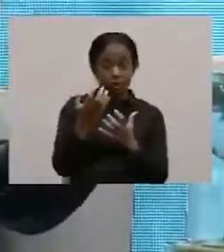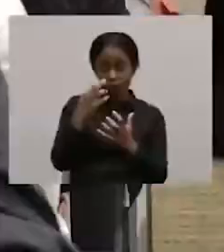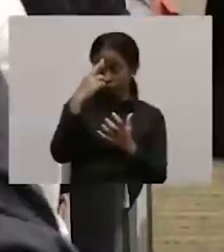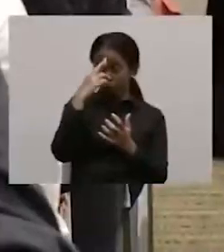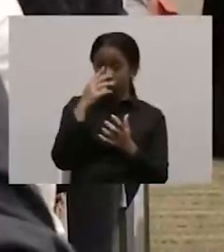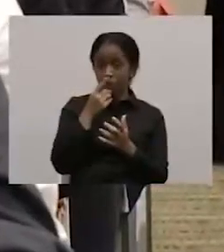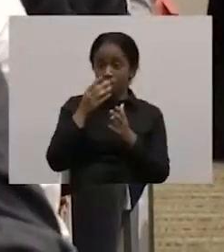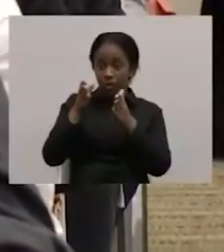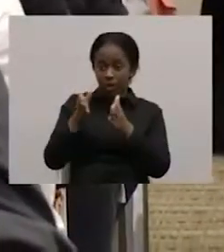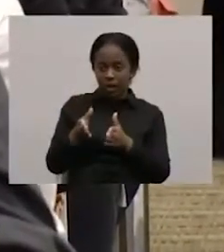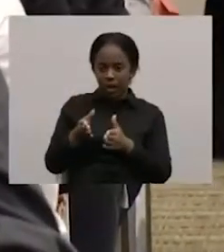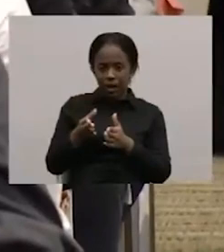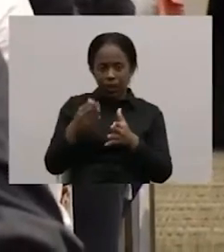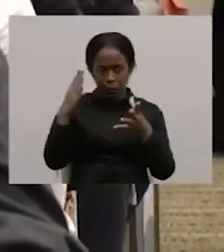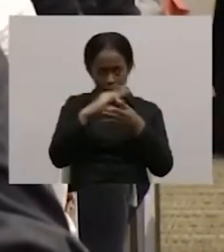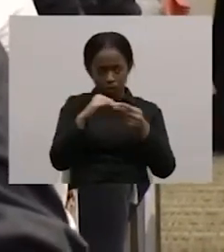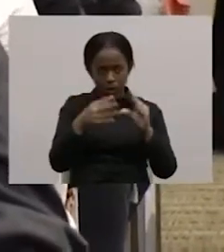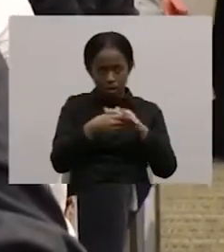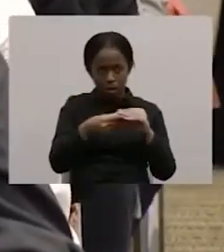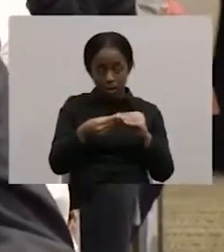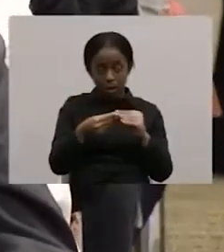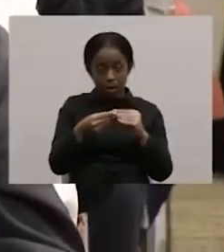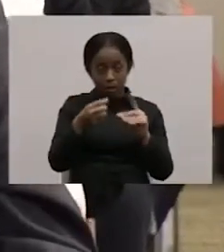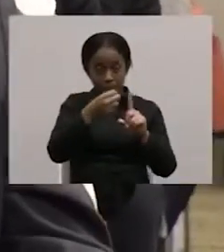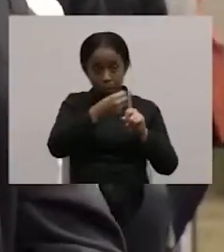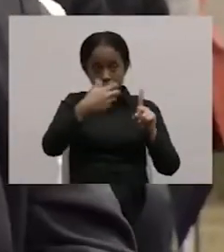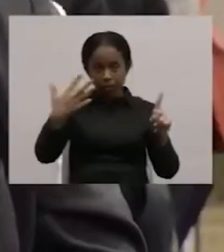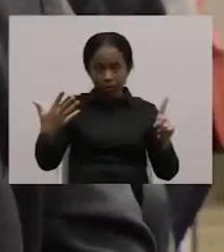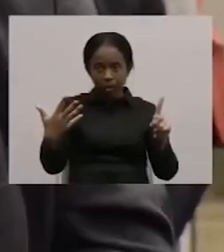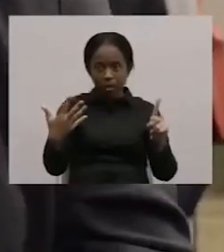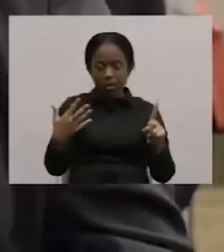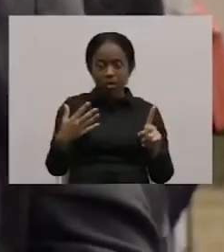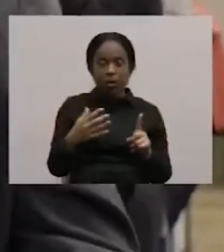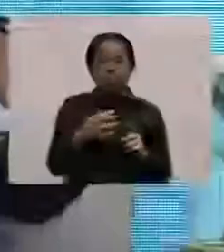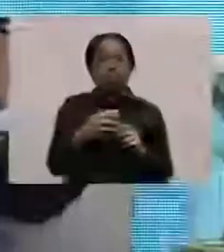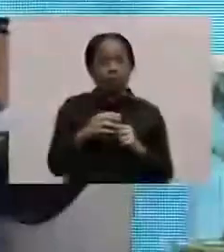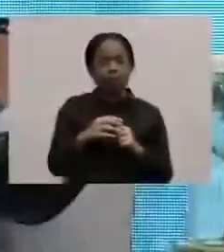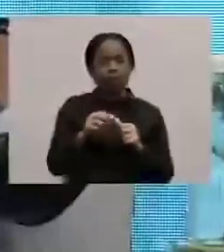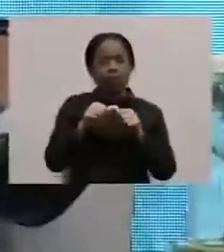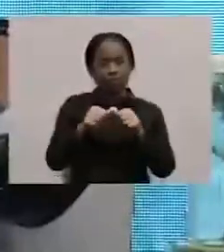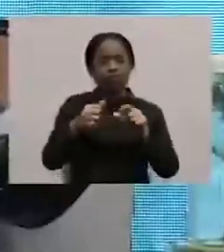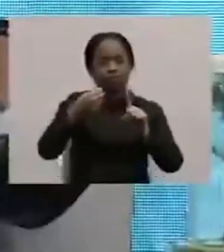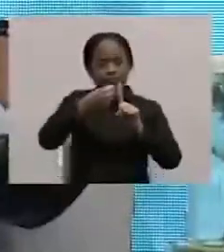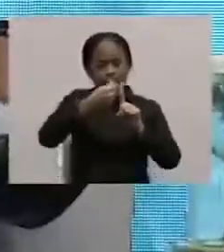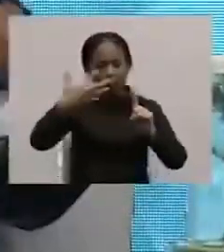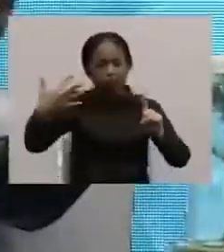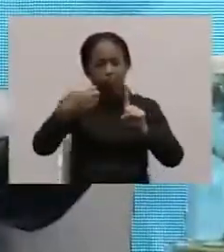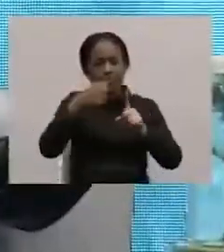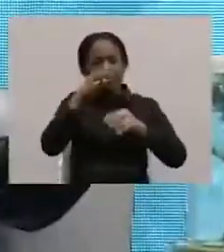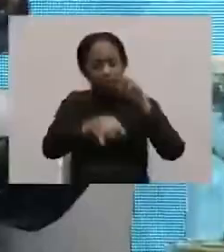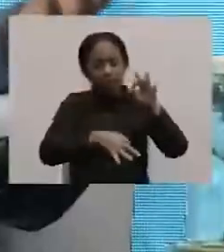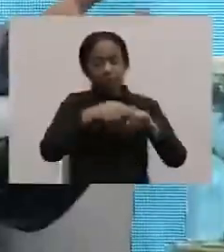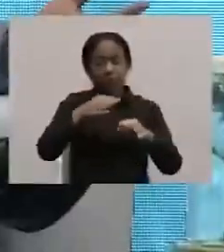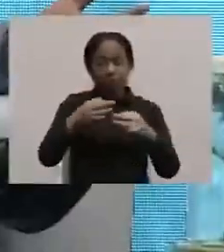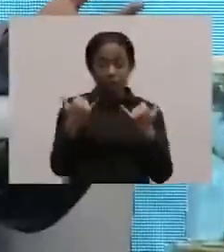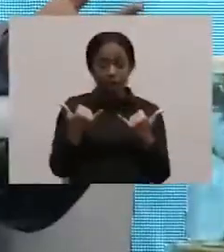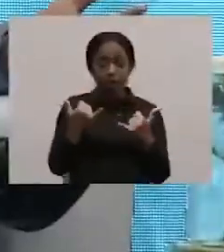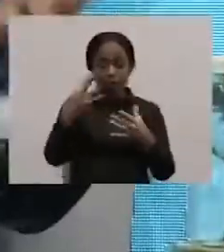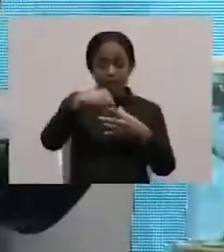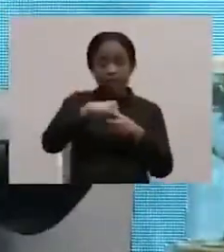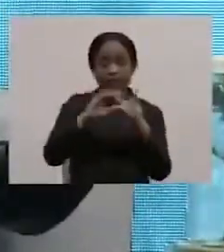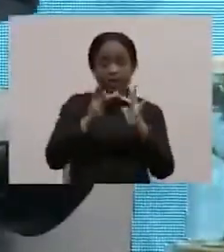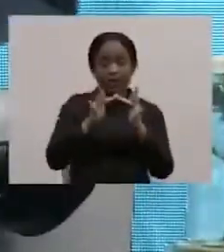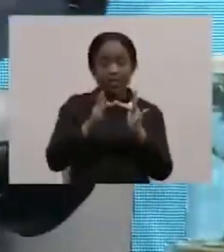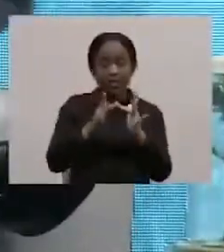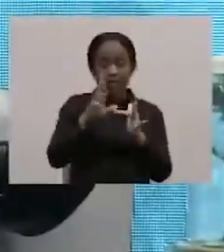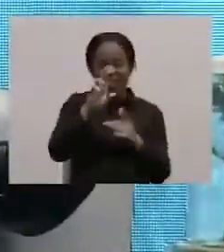decirle, eso no es así como tú dices. Y ahí es que te empieza a dar detalles. Y ahora en las redes sociales ya no tienen ni siquiera que moverse donde está la